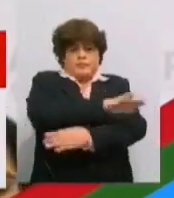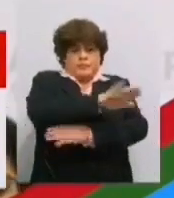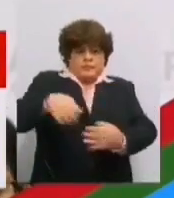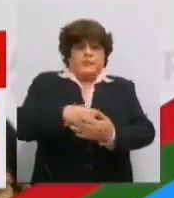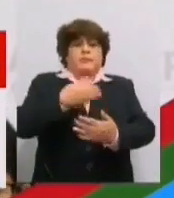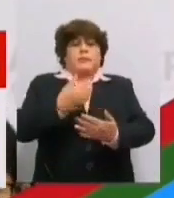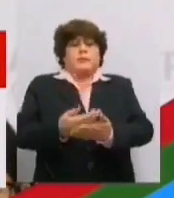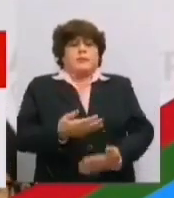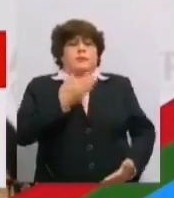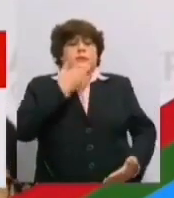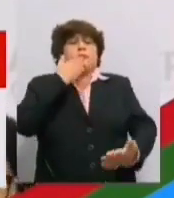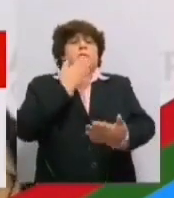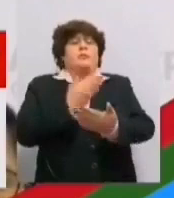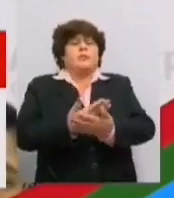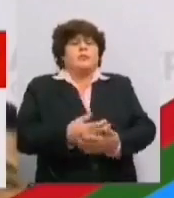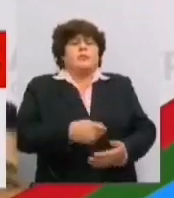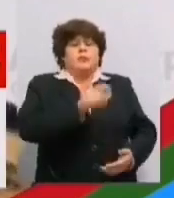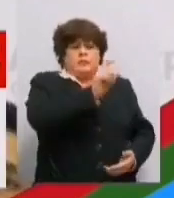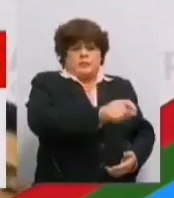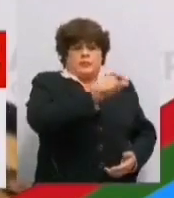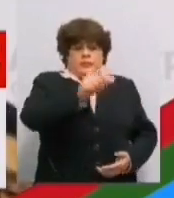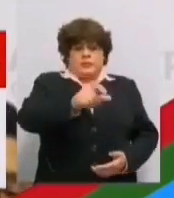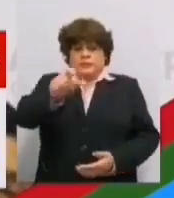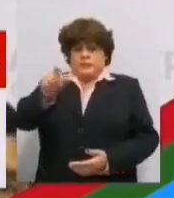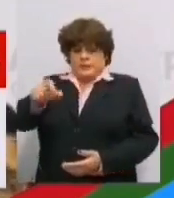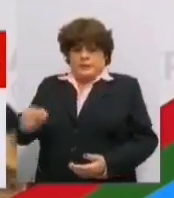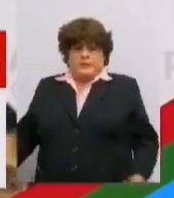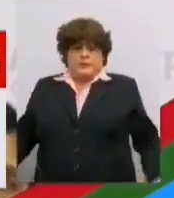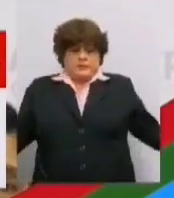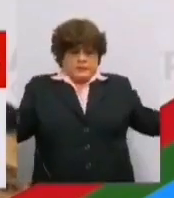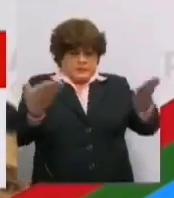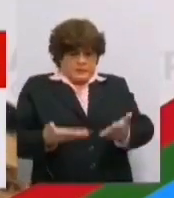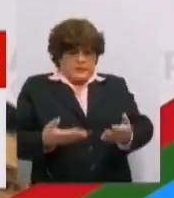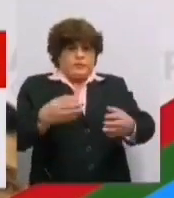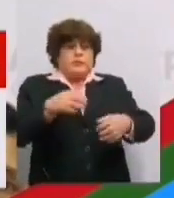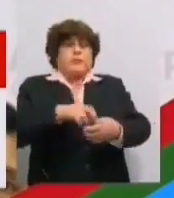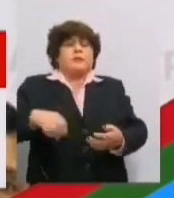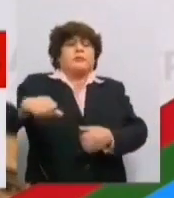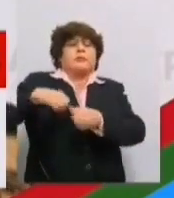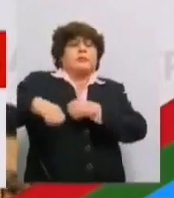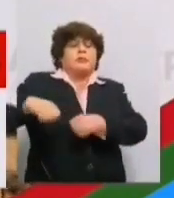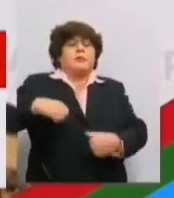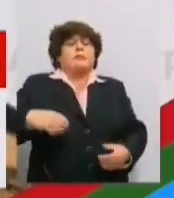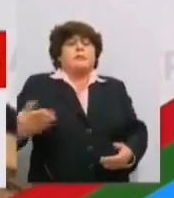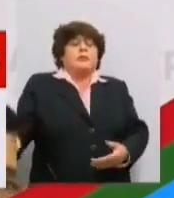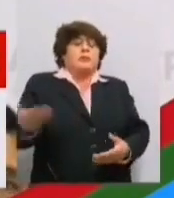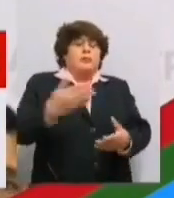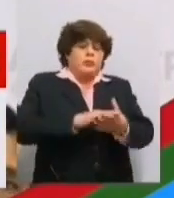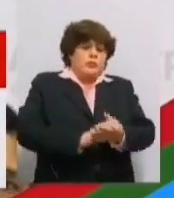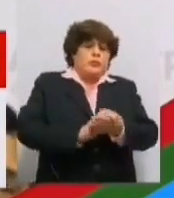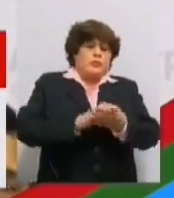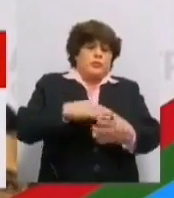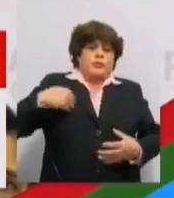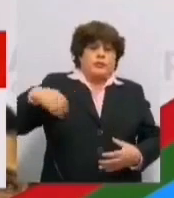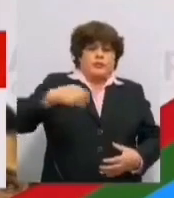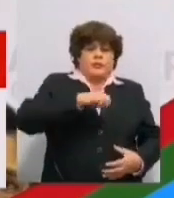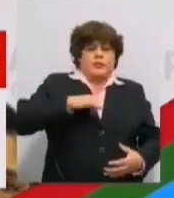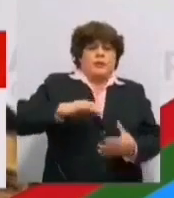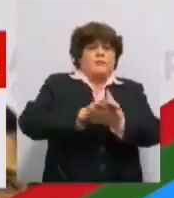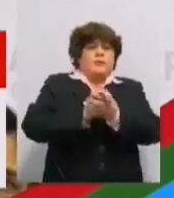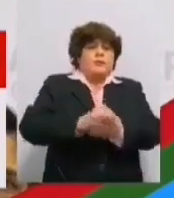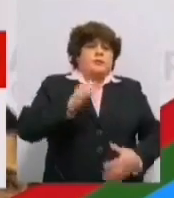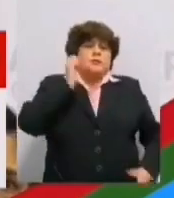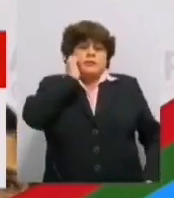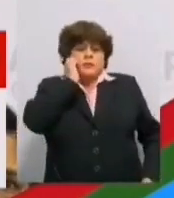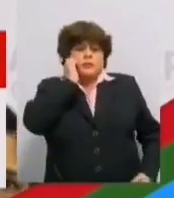Buenas tardes a todos los participantes en este proceso electoral y también a mi colega y amigos